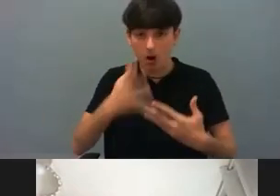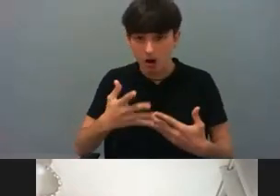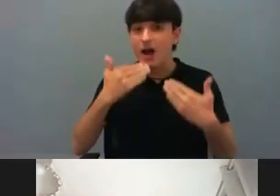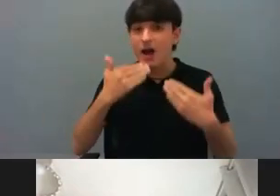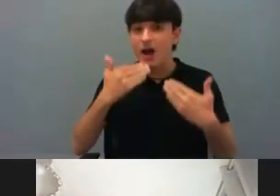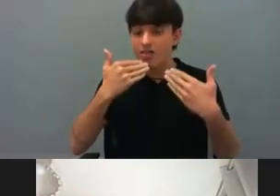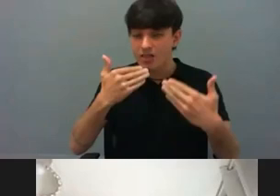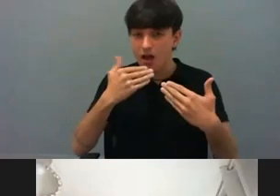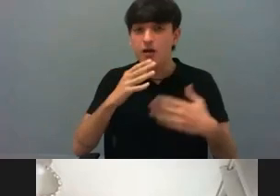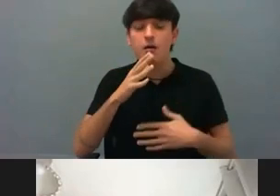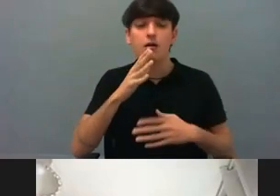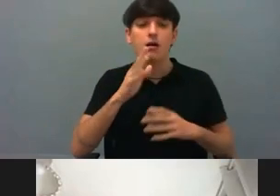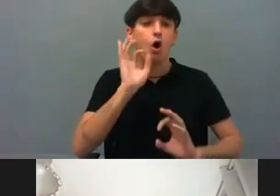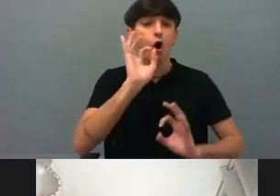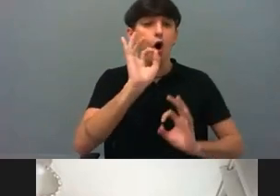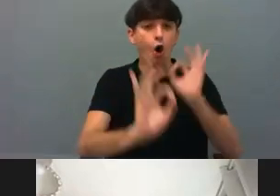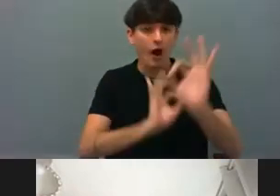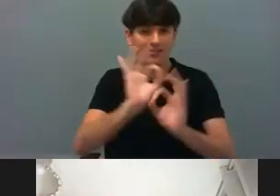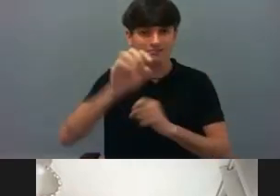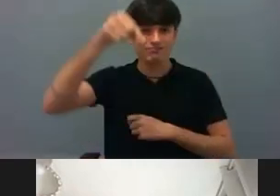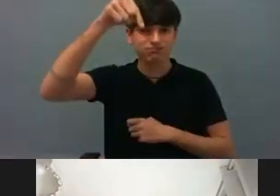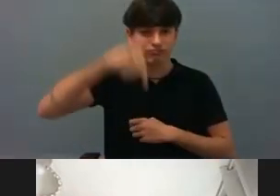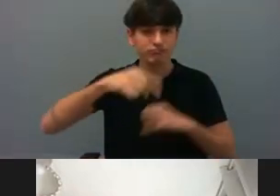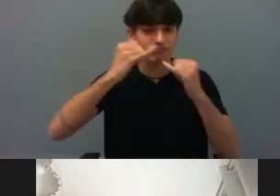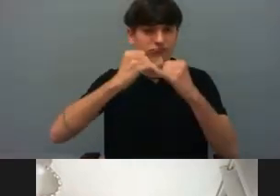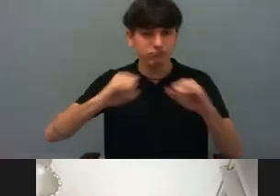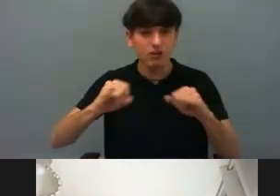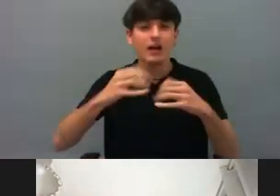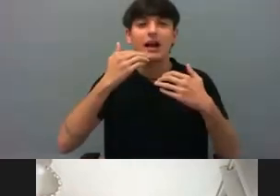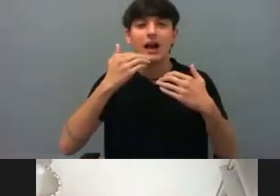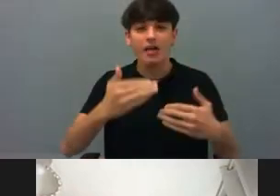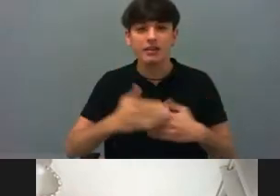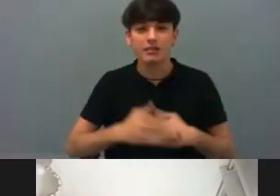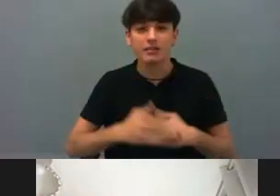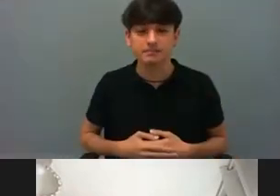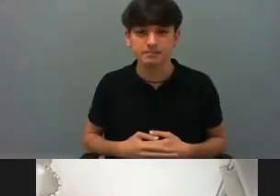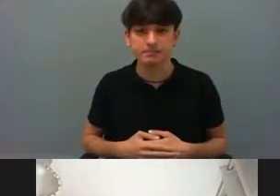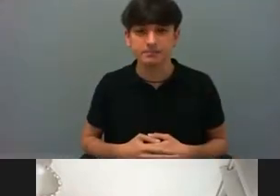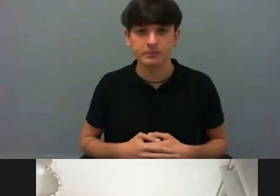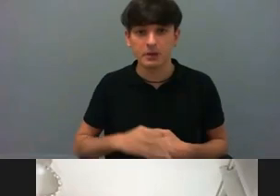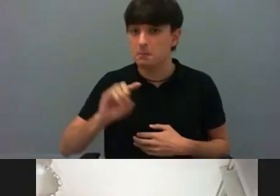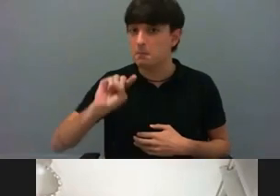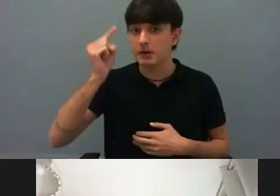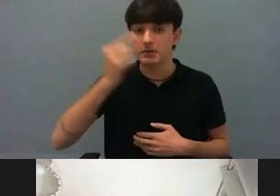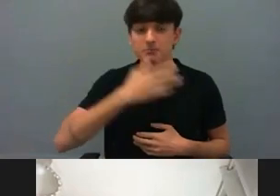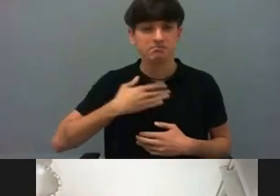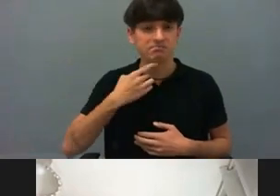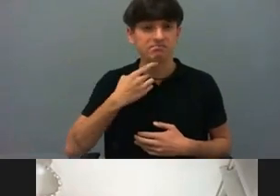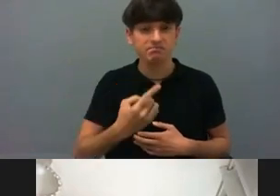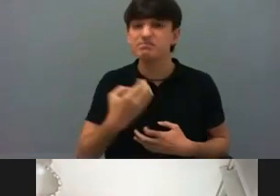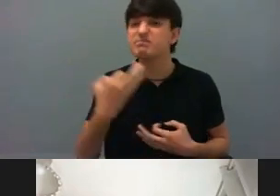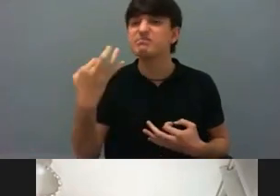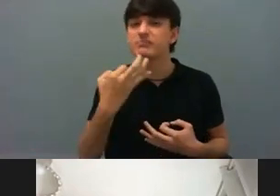ocasión y les doy las gracias. En primer lugar, quiero decirles que acepté participar en